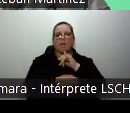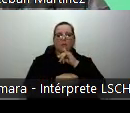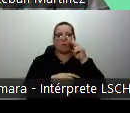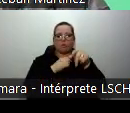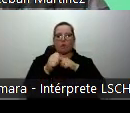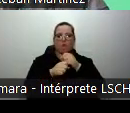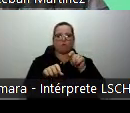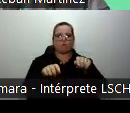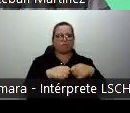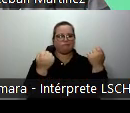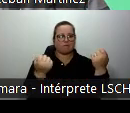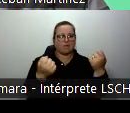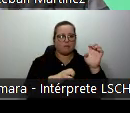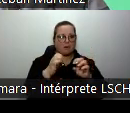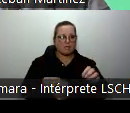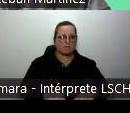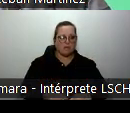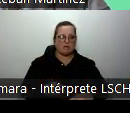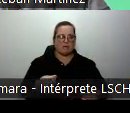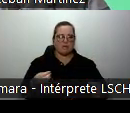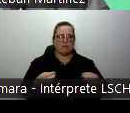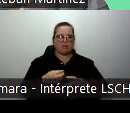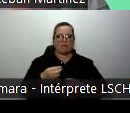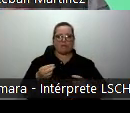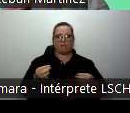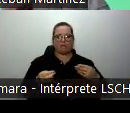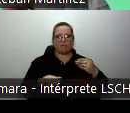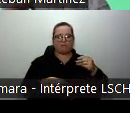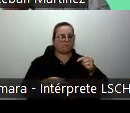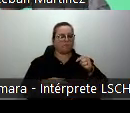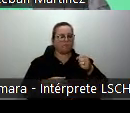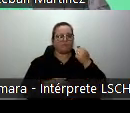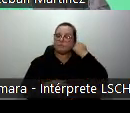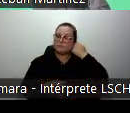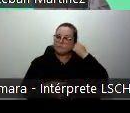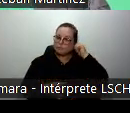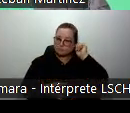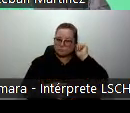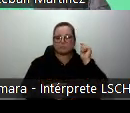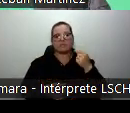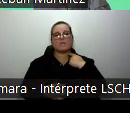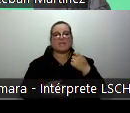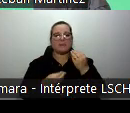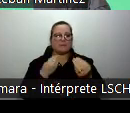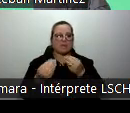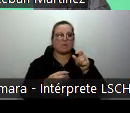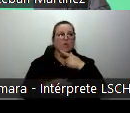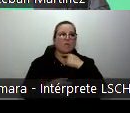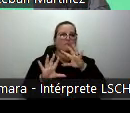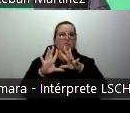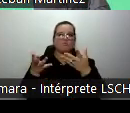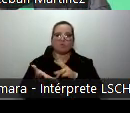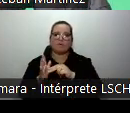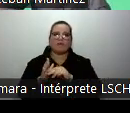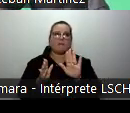empresa quiebra Bueno a varios les puede haber pasado Qué pasa si tú quieres resolver un problema en el mundo que hoy en día no existe Pero